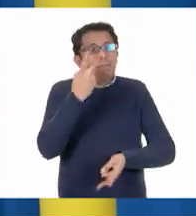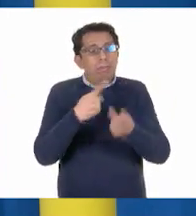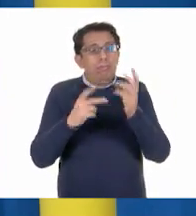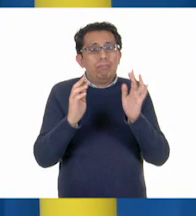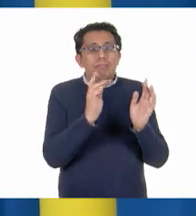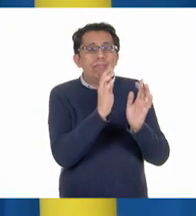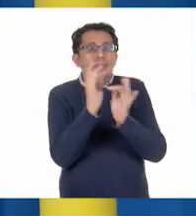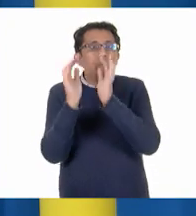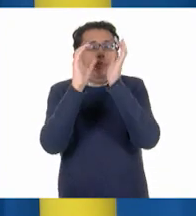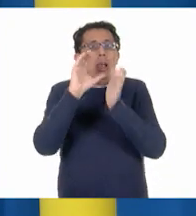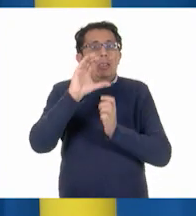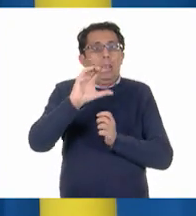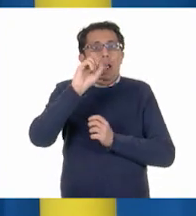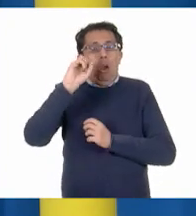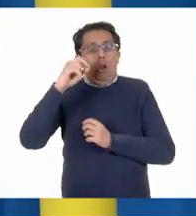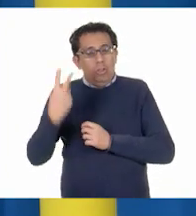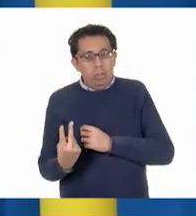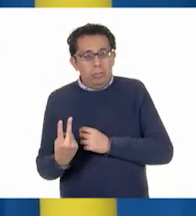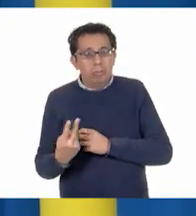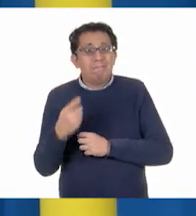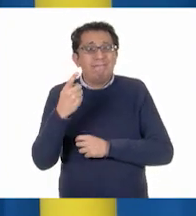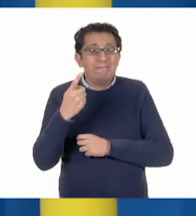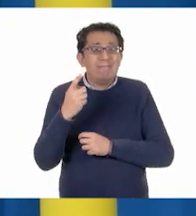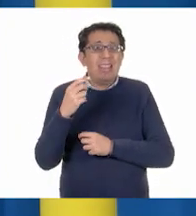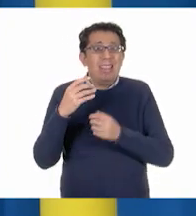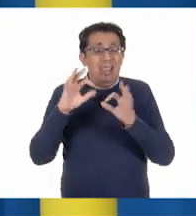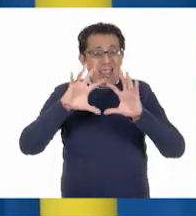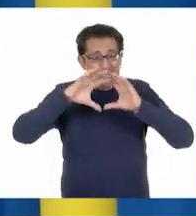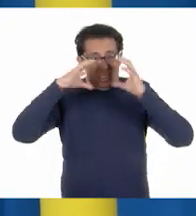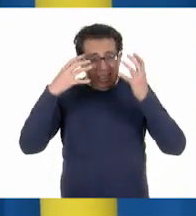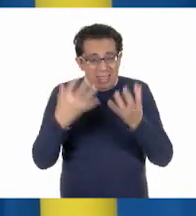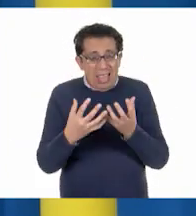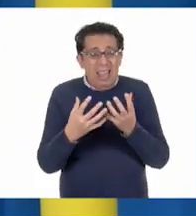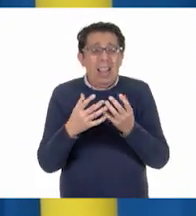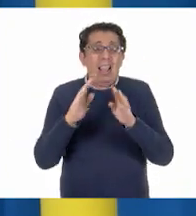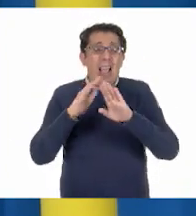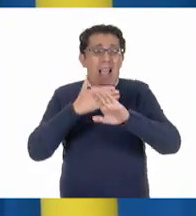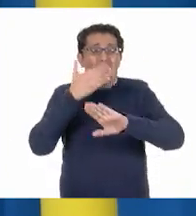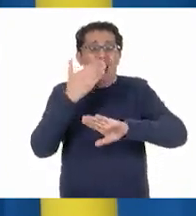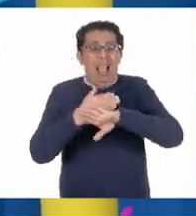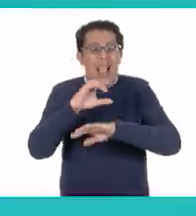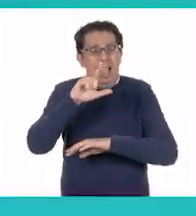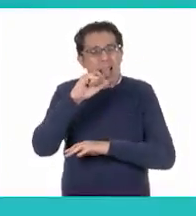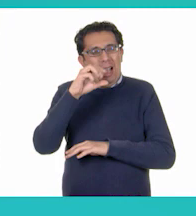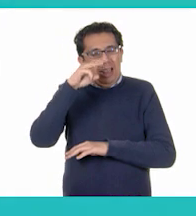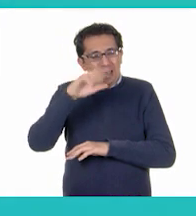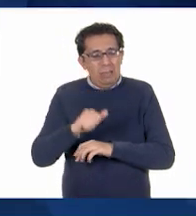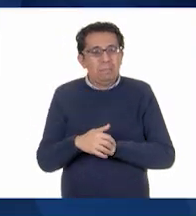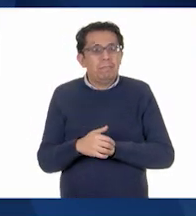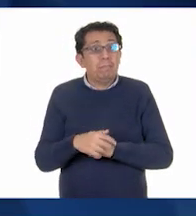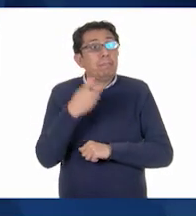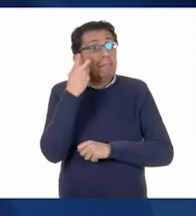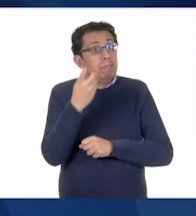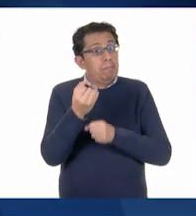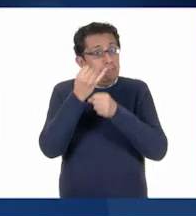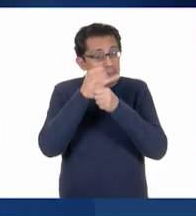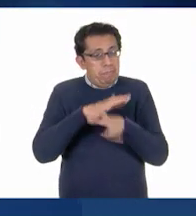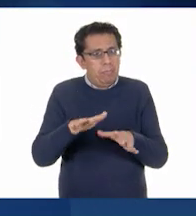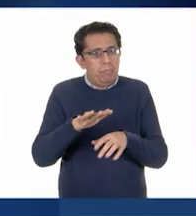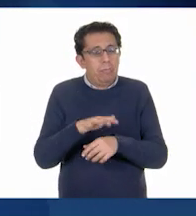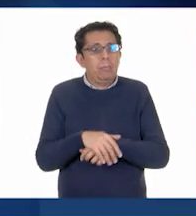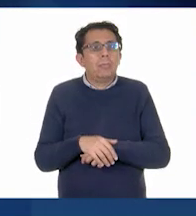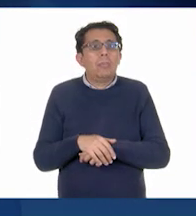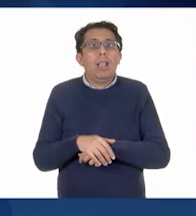afecta el clima de la Tierra y es una preocupación ambiental importante en todo el mundo. Esta información podemos